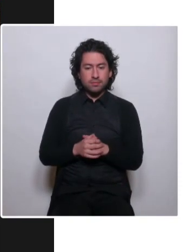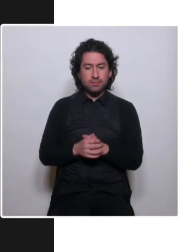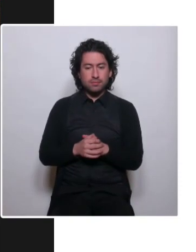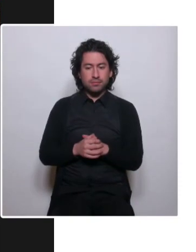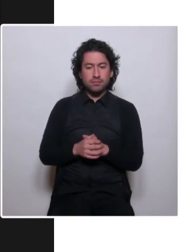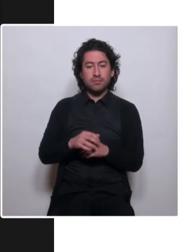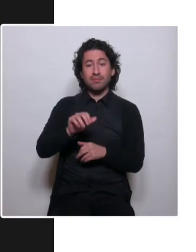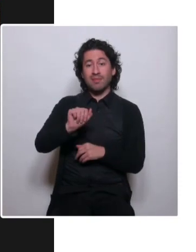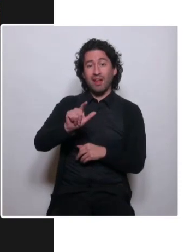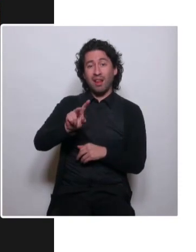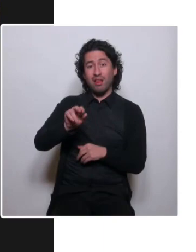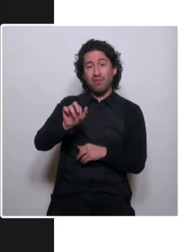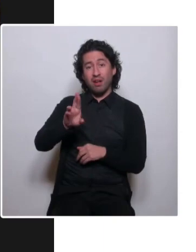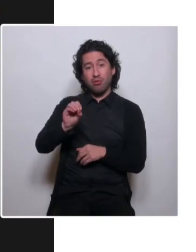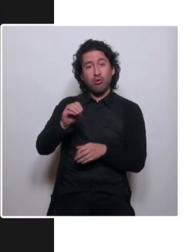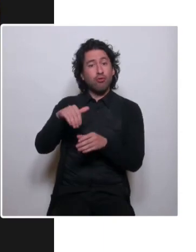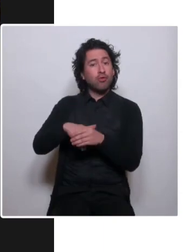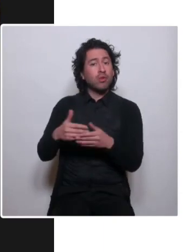contra. Álvaro Jofré, ¿cómo vota?